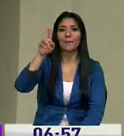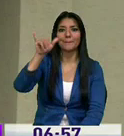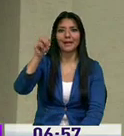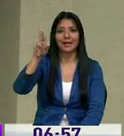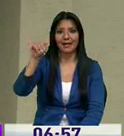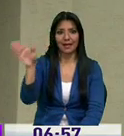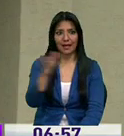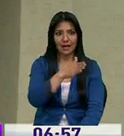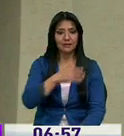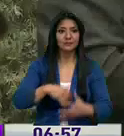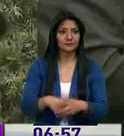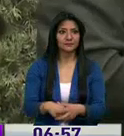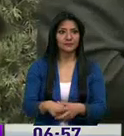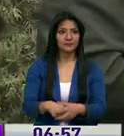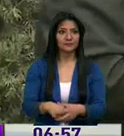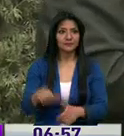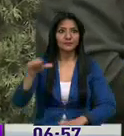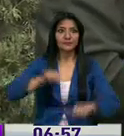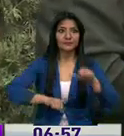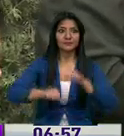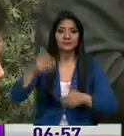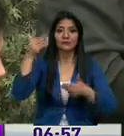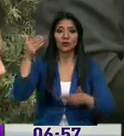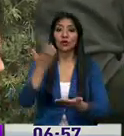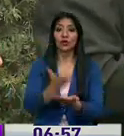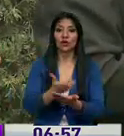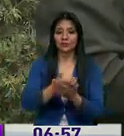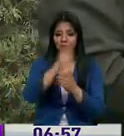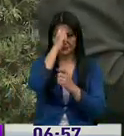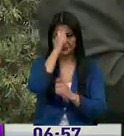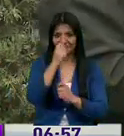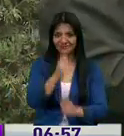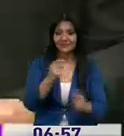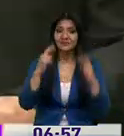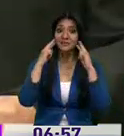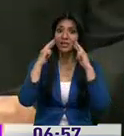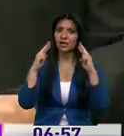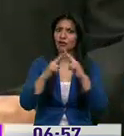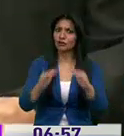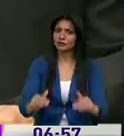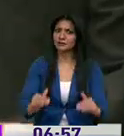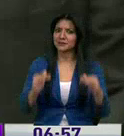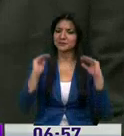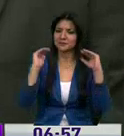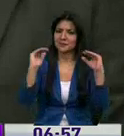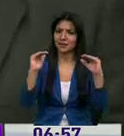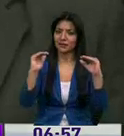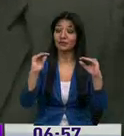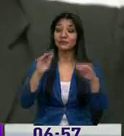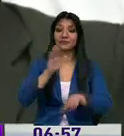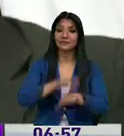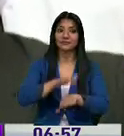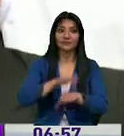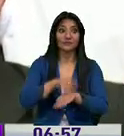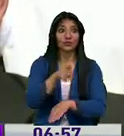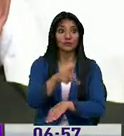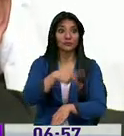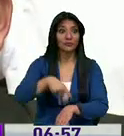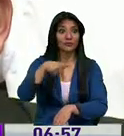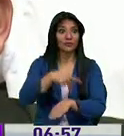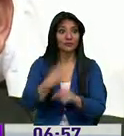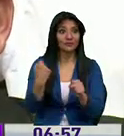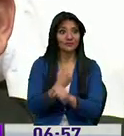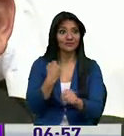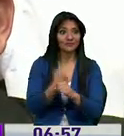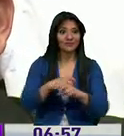de Jurisprudencia, Ciencias Políticas y Económicas, quienes le otorgaron su máximo reconocimiento por su amplia trayectoria periodística